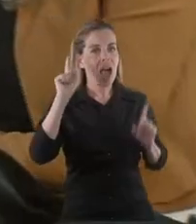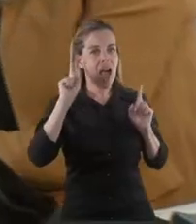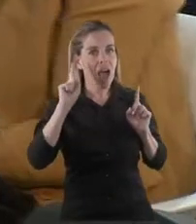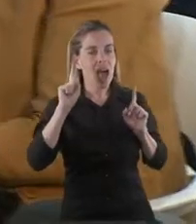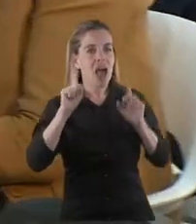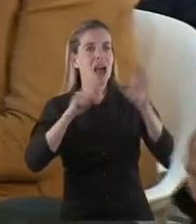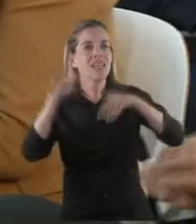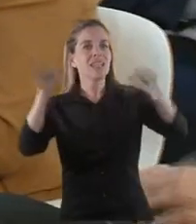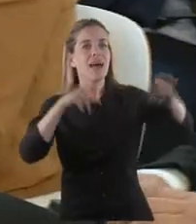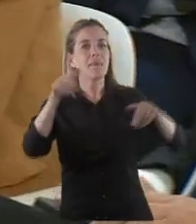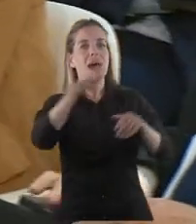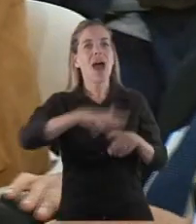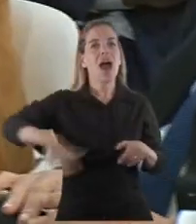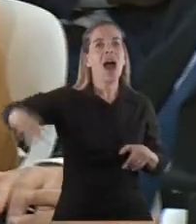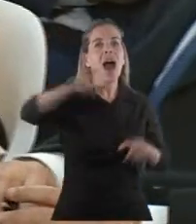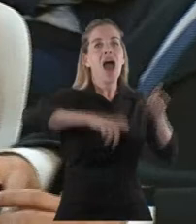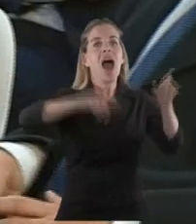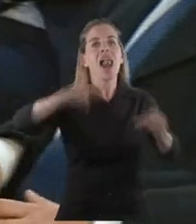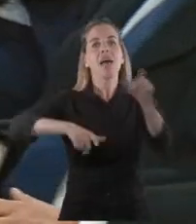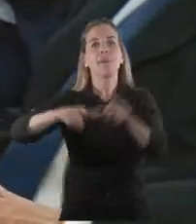convoca al pueblo.